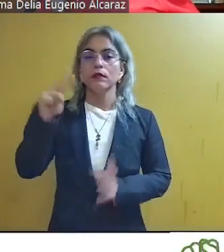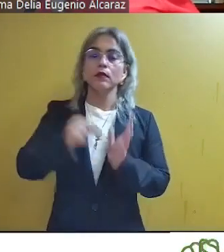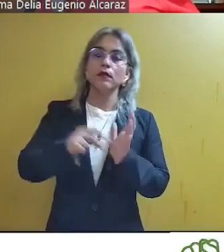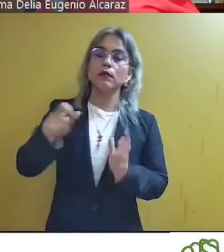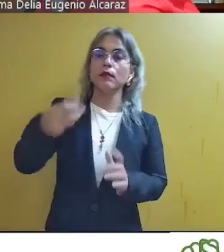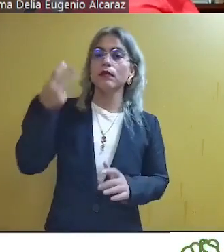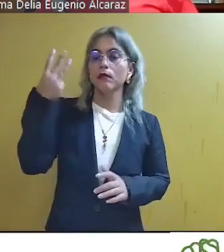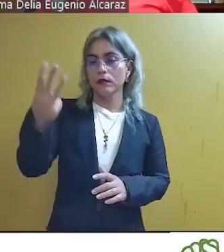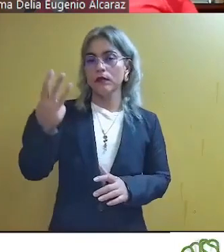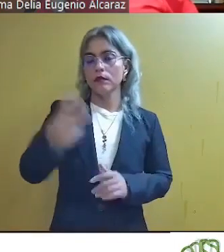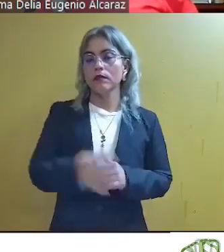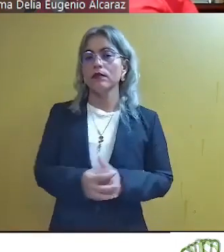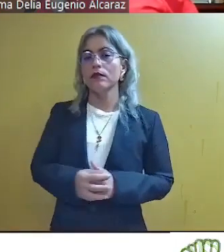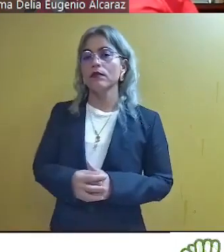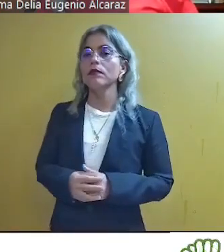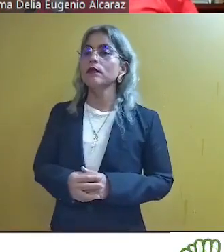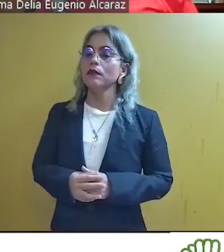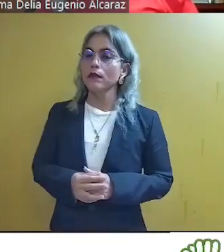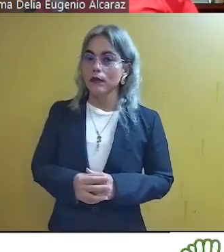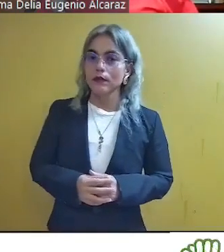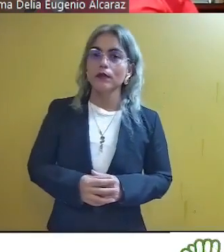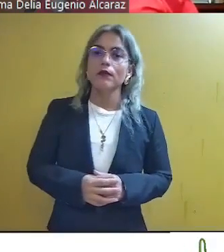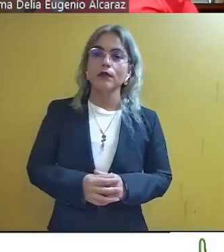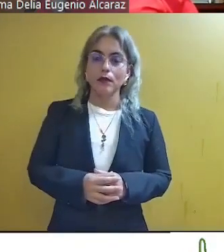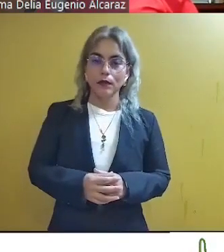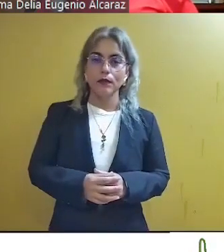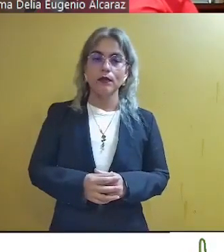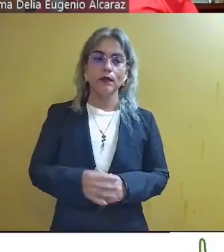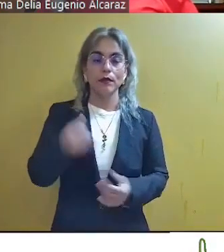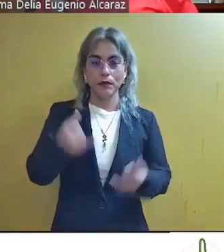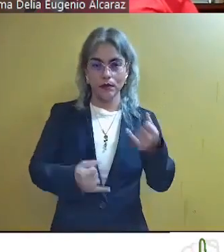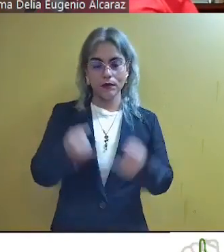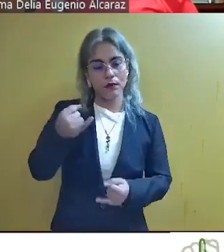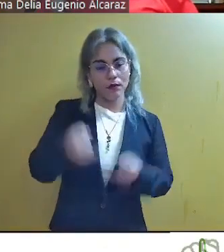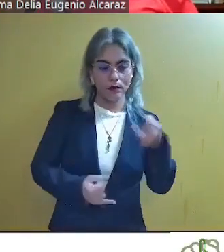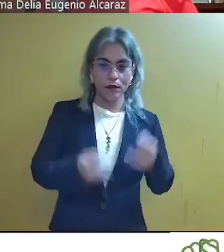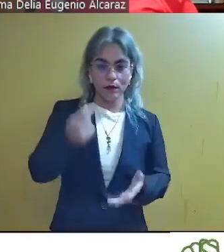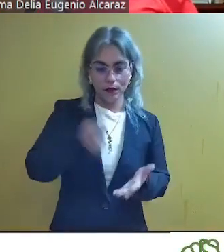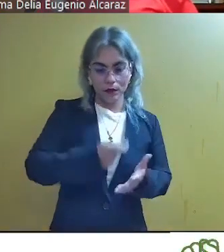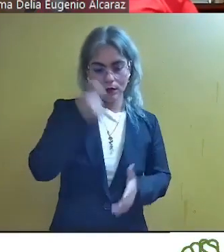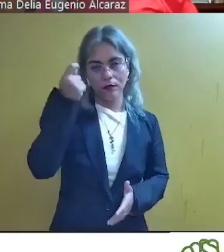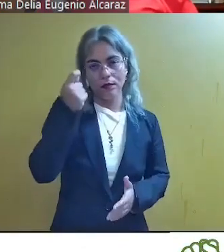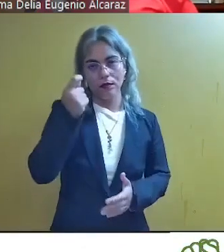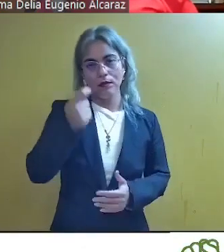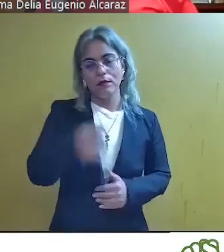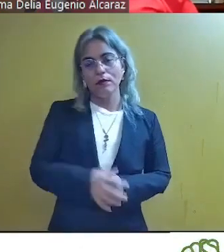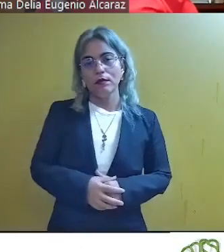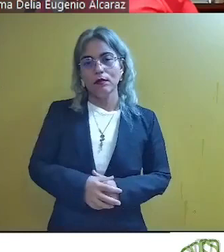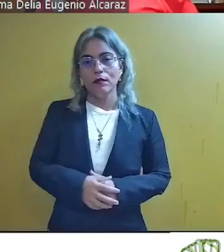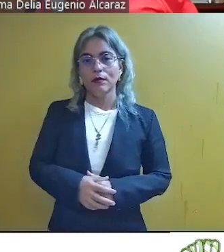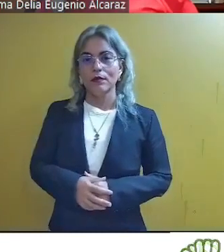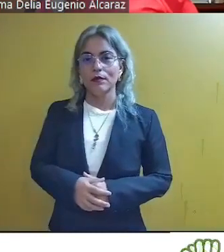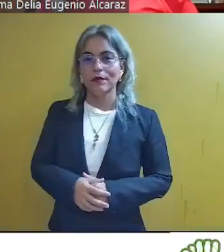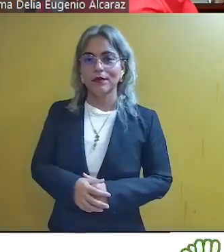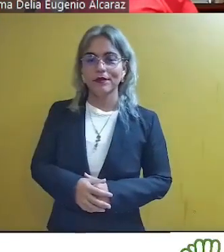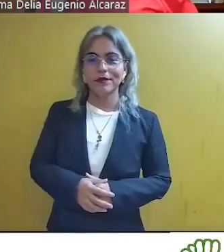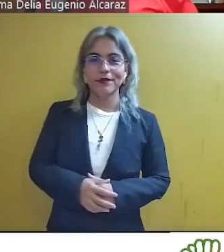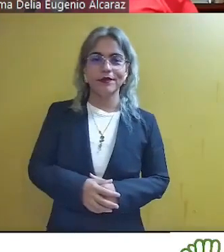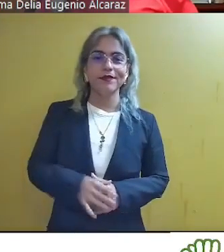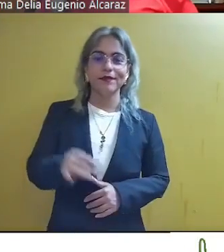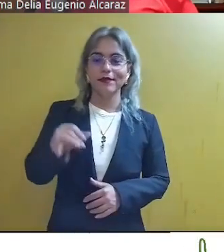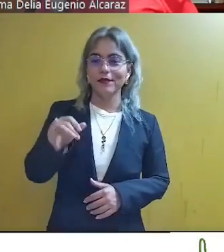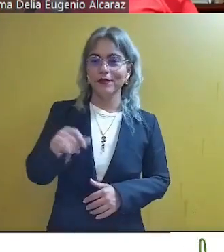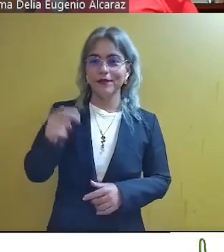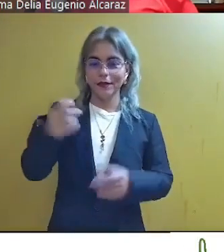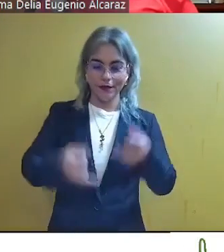2023, determina la imposibilidad jurídica de cumplimiento de la sentencia que ella misma había dictado. Este tribunal electoral estima que ello no